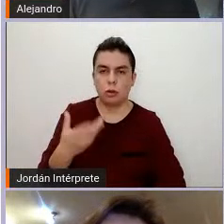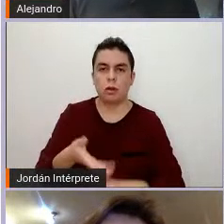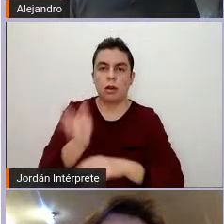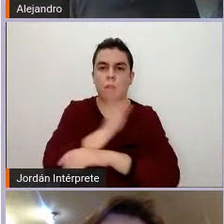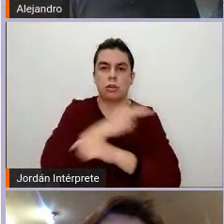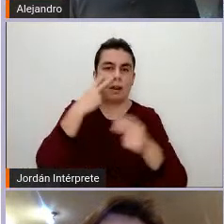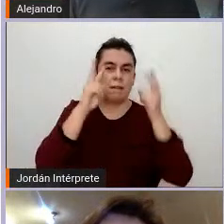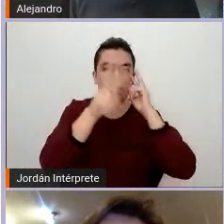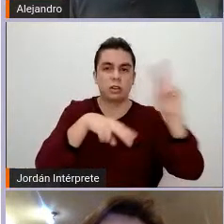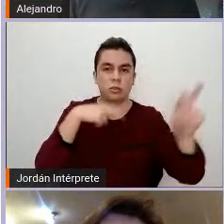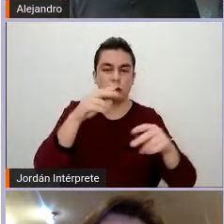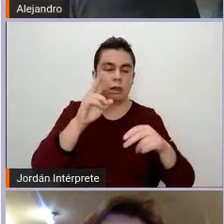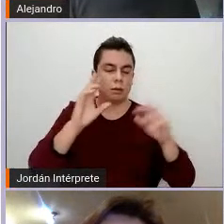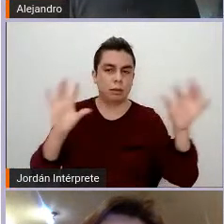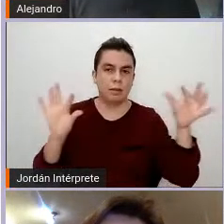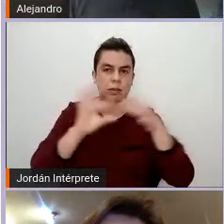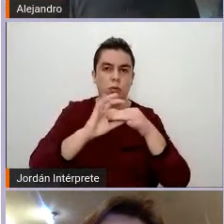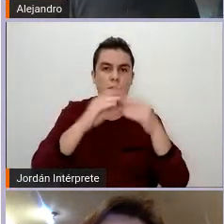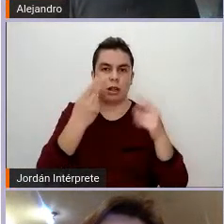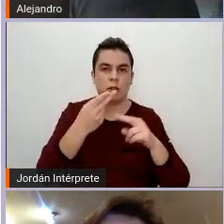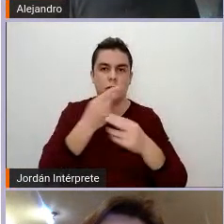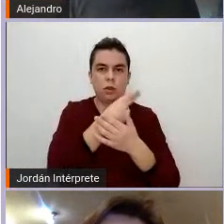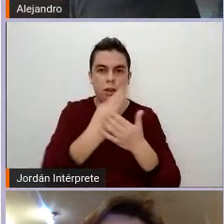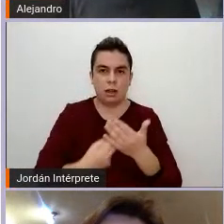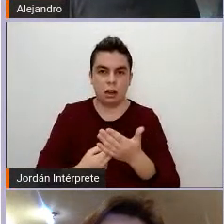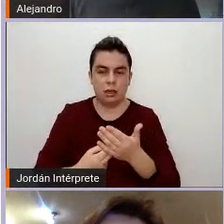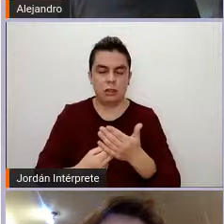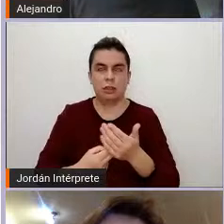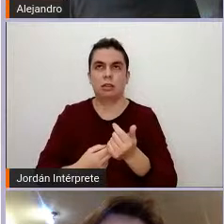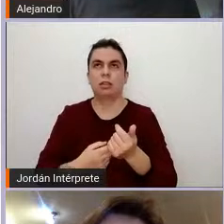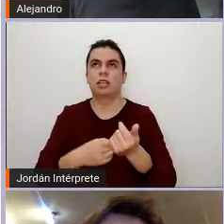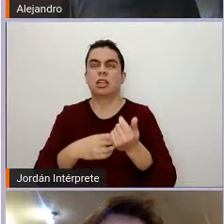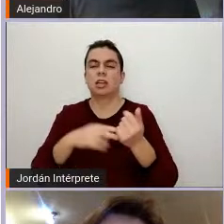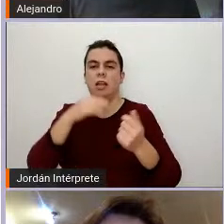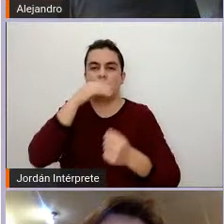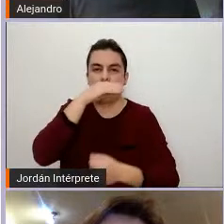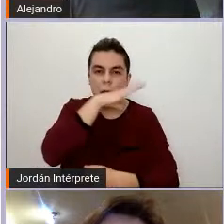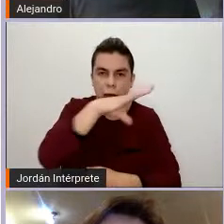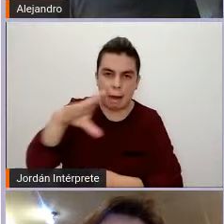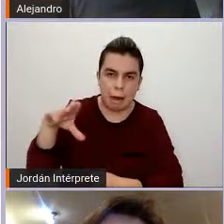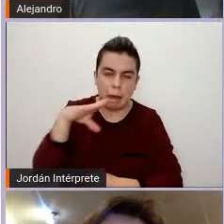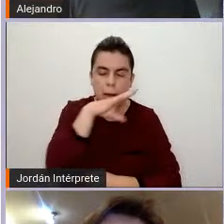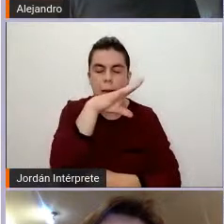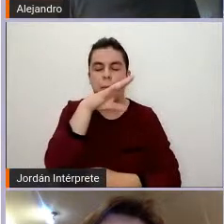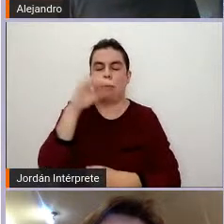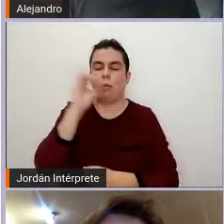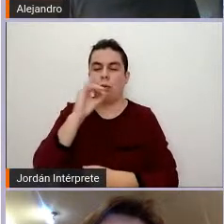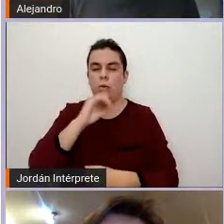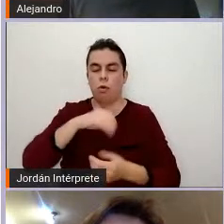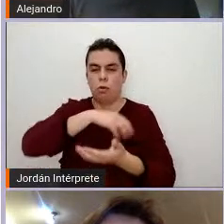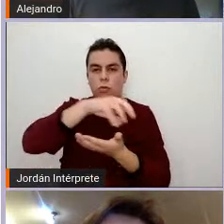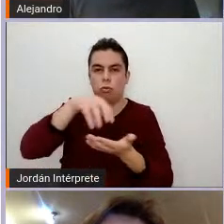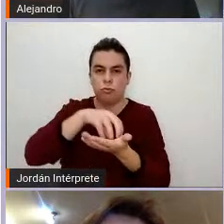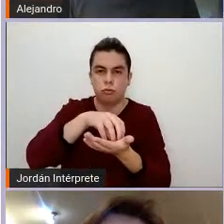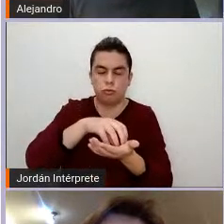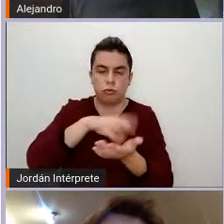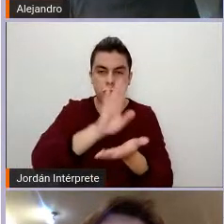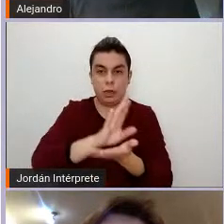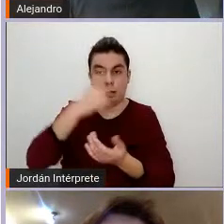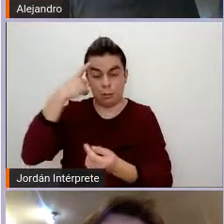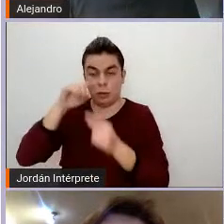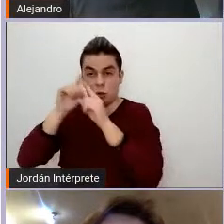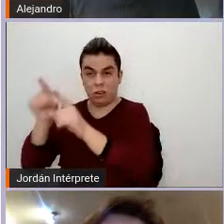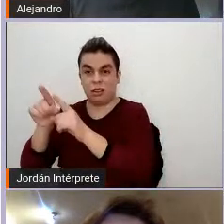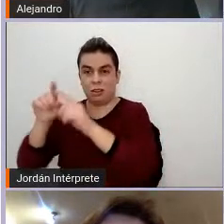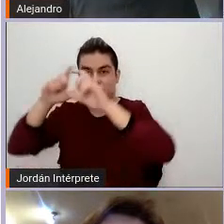a prácticas rurales e incluso al Chile urbano. Pero este óleo sobre tela, que aún no conocemos, se refiere claramente al